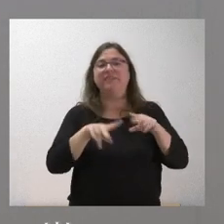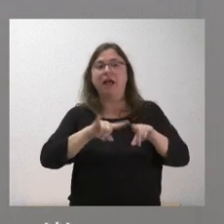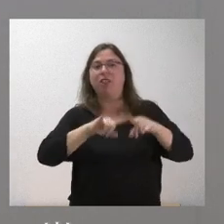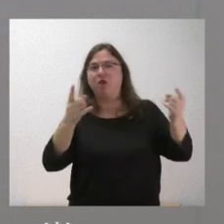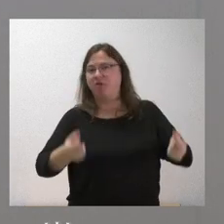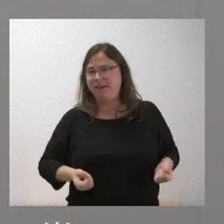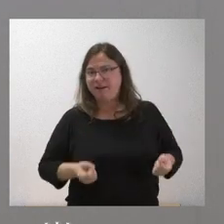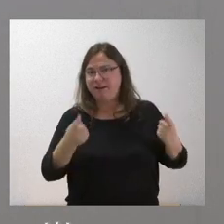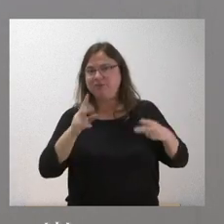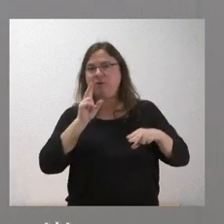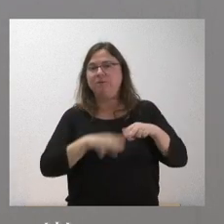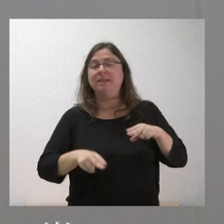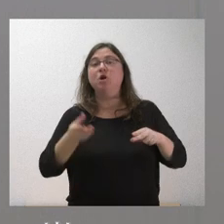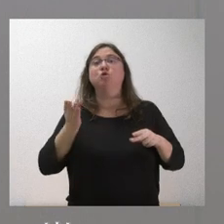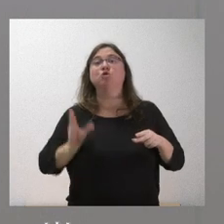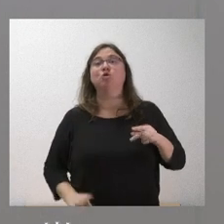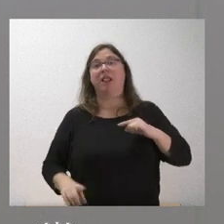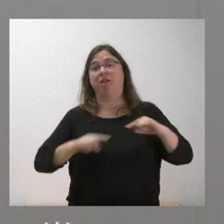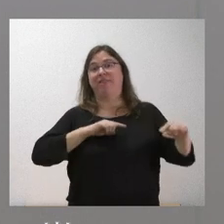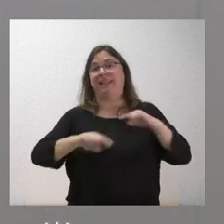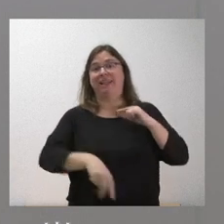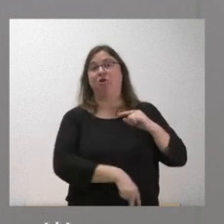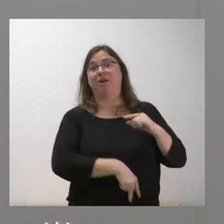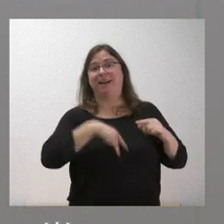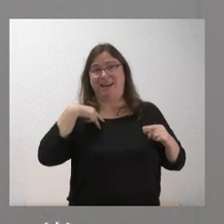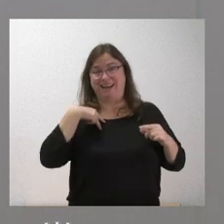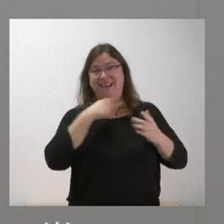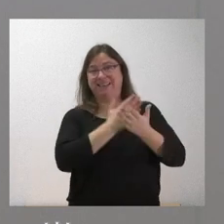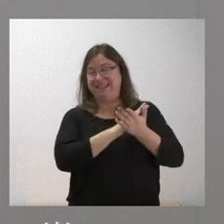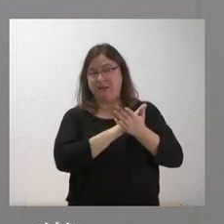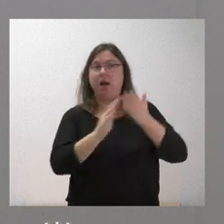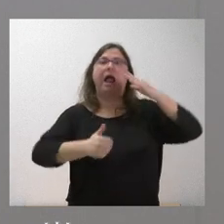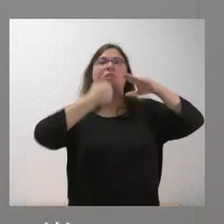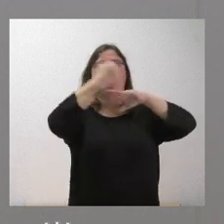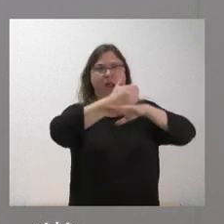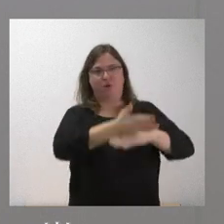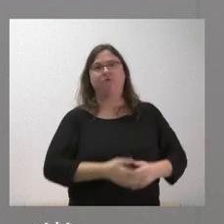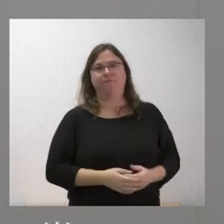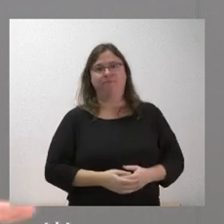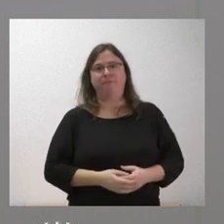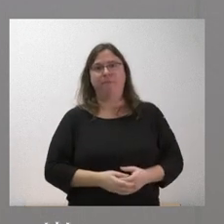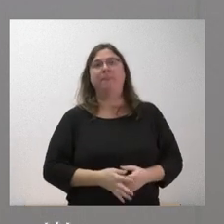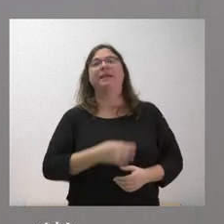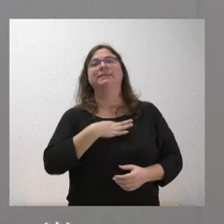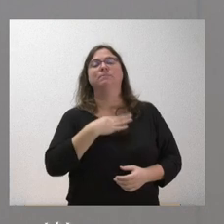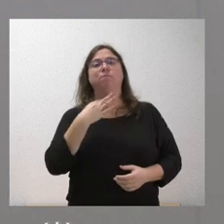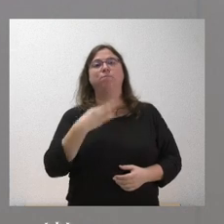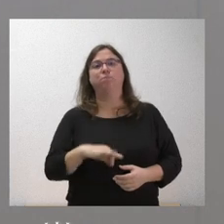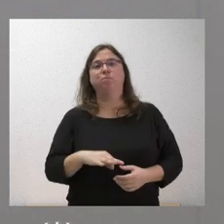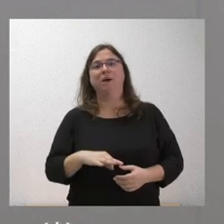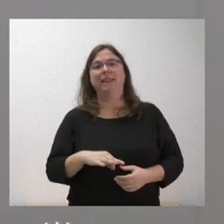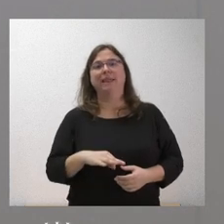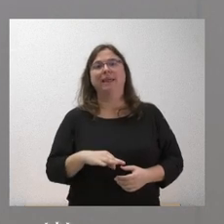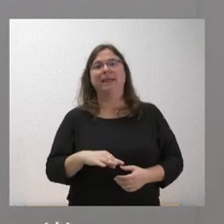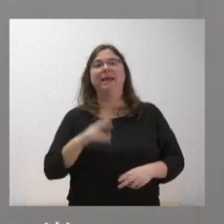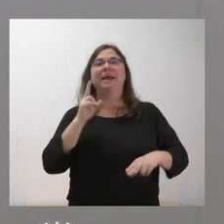duplicidad el sueldo del director general del serla que es un alto cargo la posibilidad de no tener el